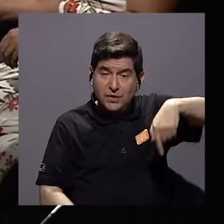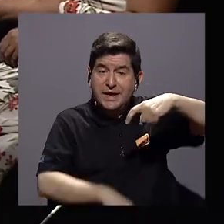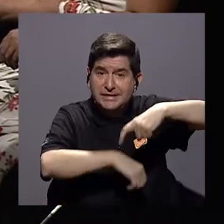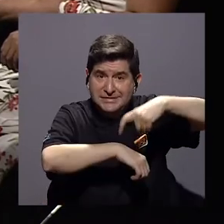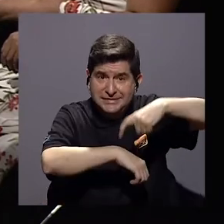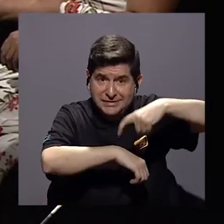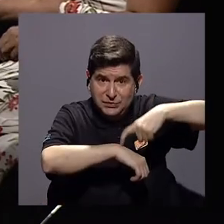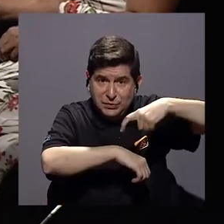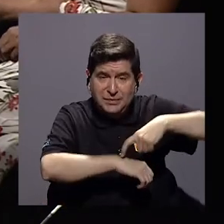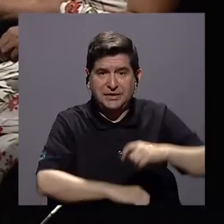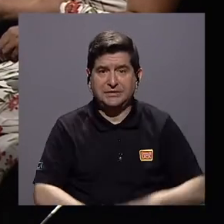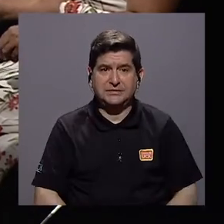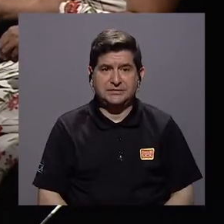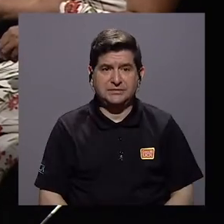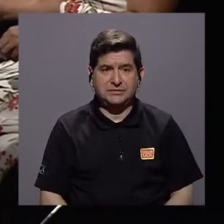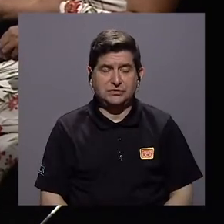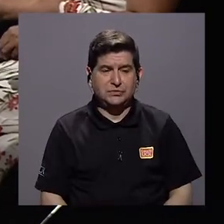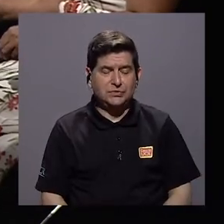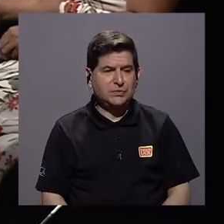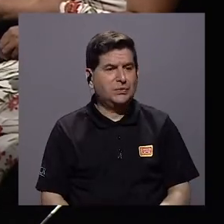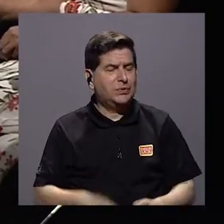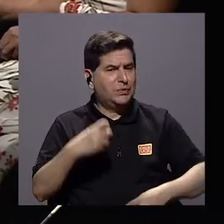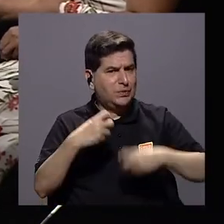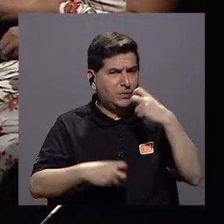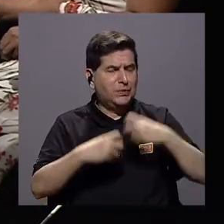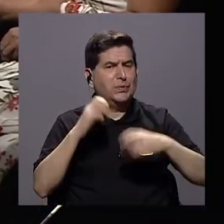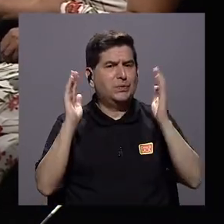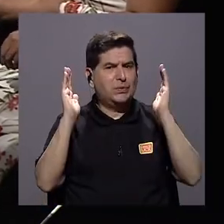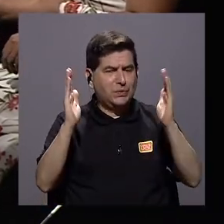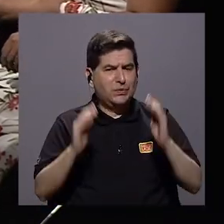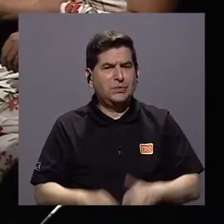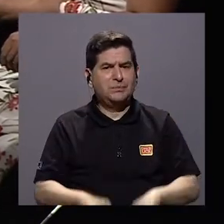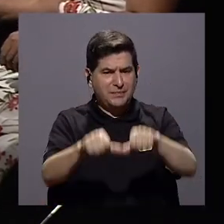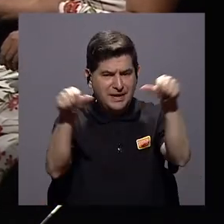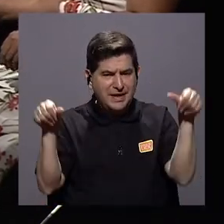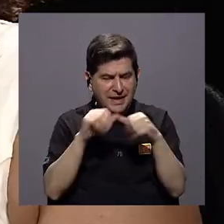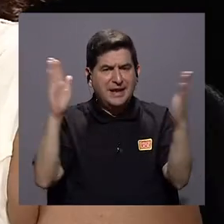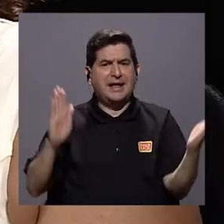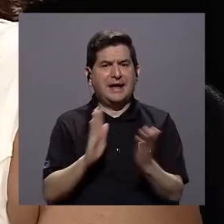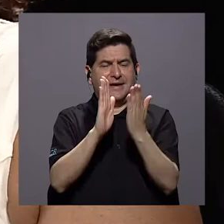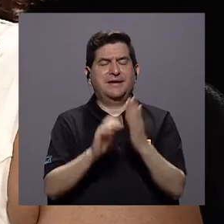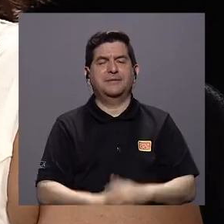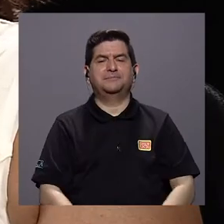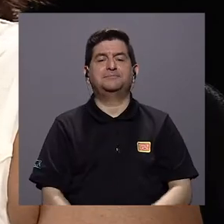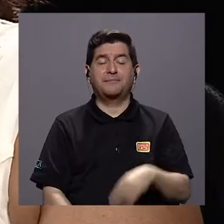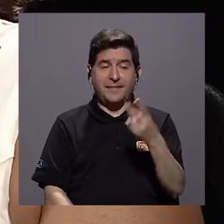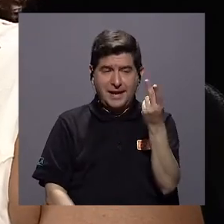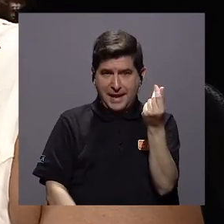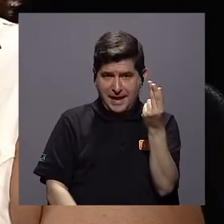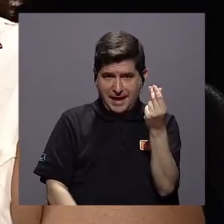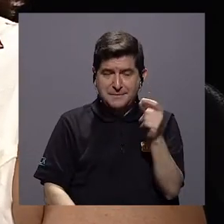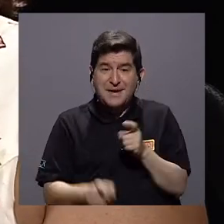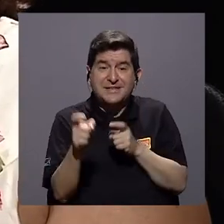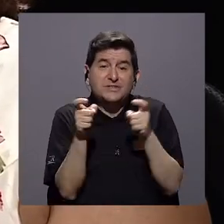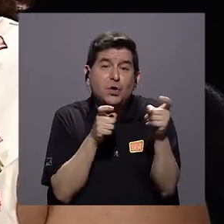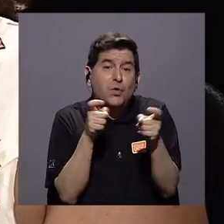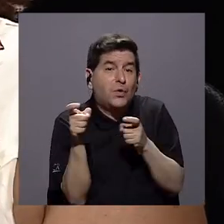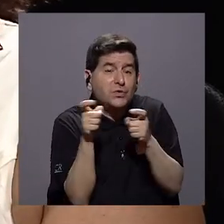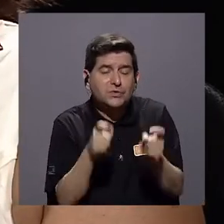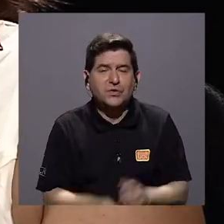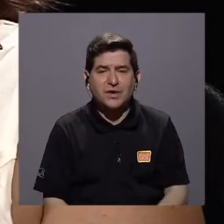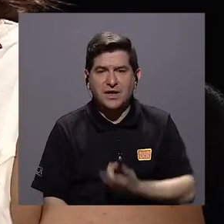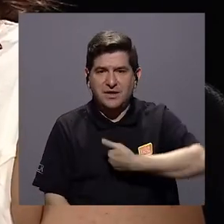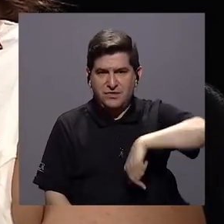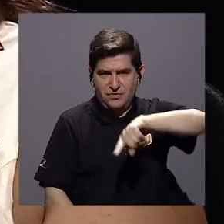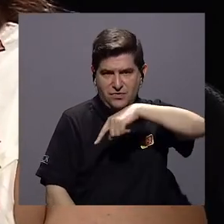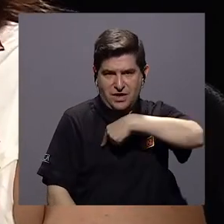hoy, una de las grandes dificultades que está enfrentando el sector. Mire, el precio regulado nos